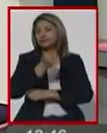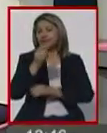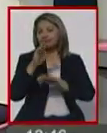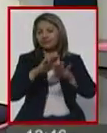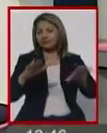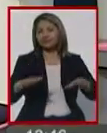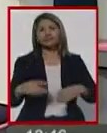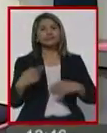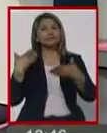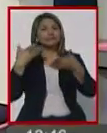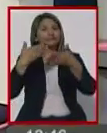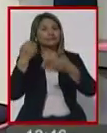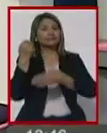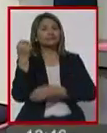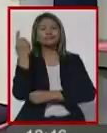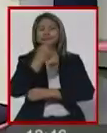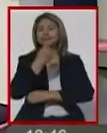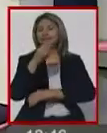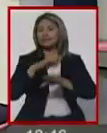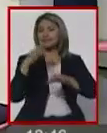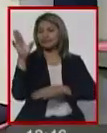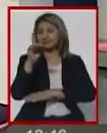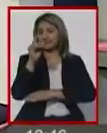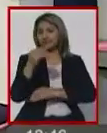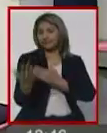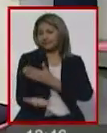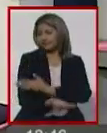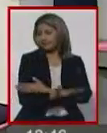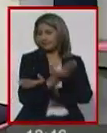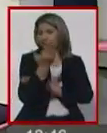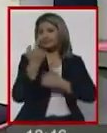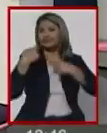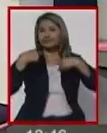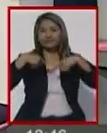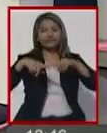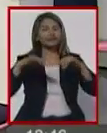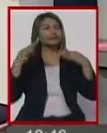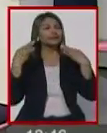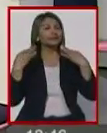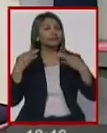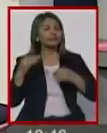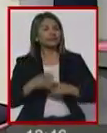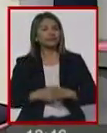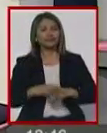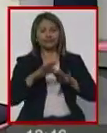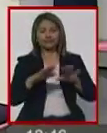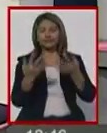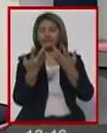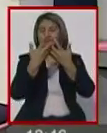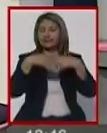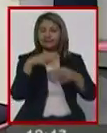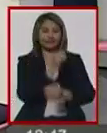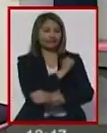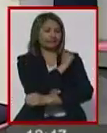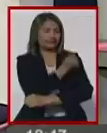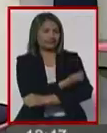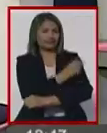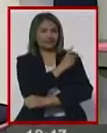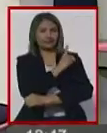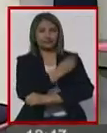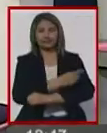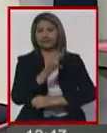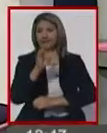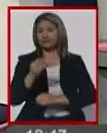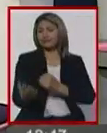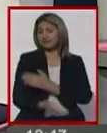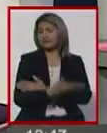los niños rumbo al Día del Niño Boliviano. Esta mañana, muy tempranito, nos adelantamos al festejo del Día del Niño en coordinación con las autoridades del Distrito 7. Fue